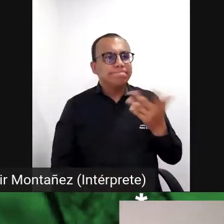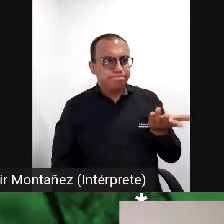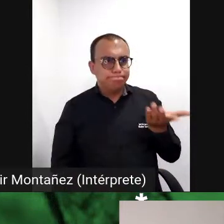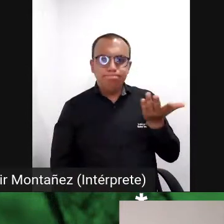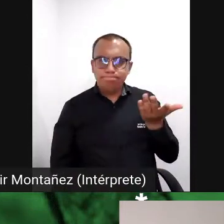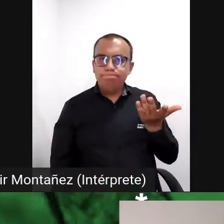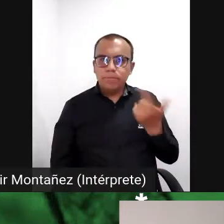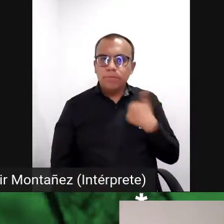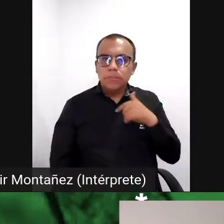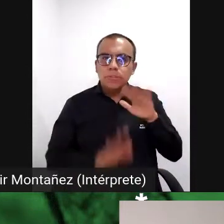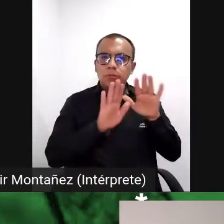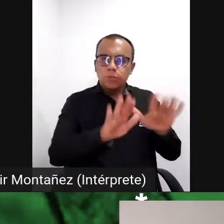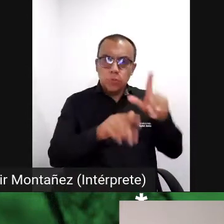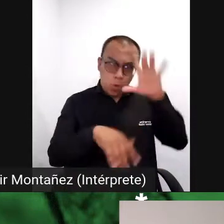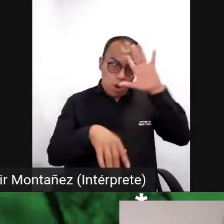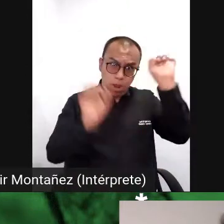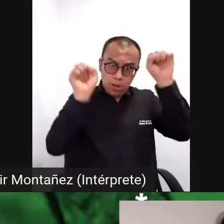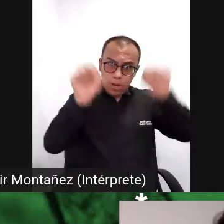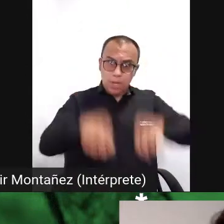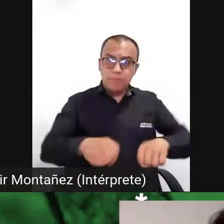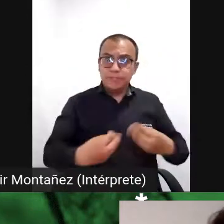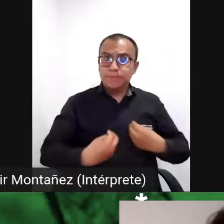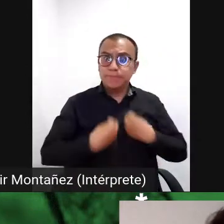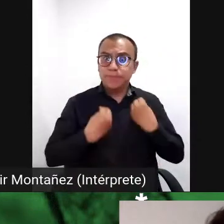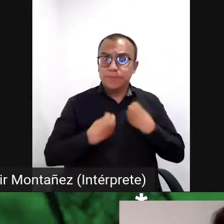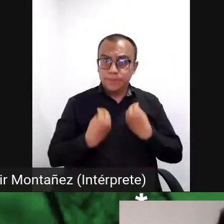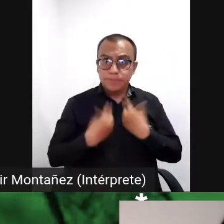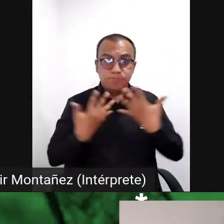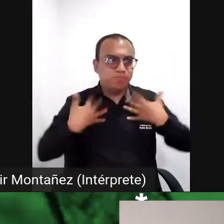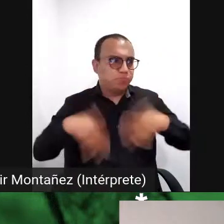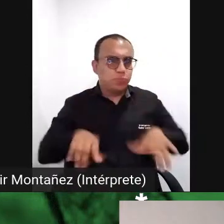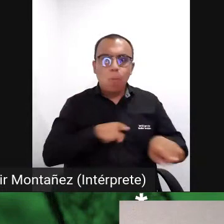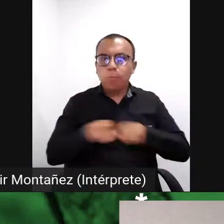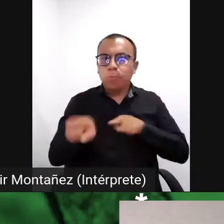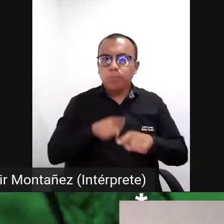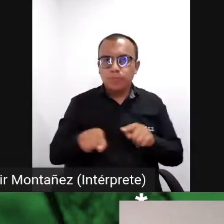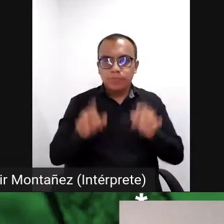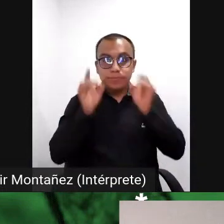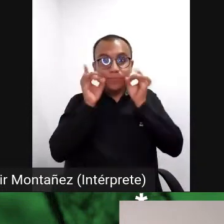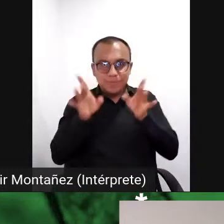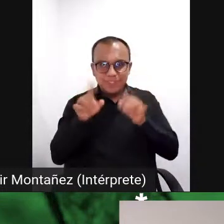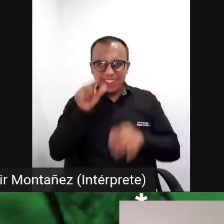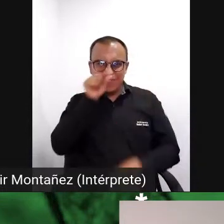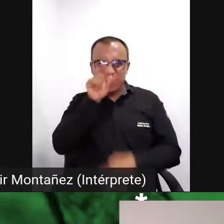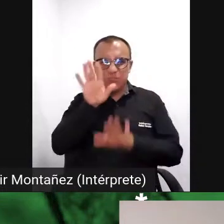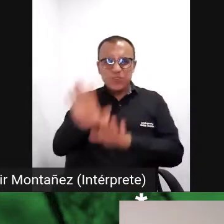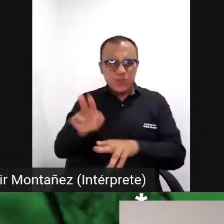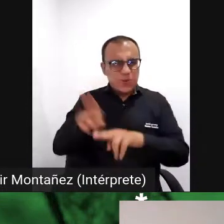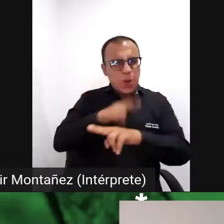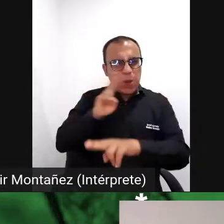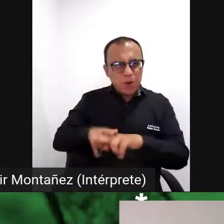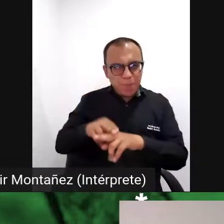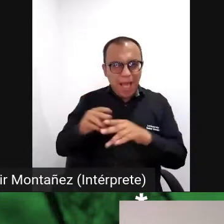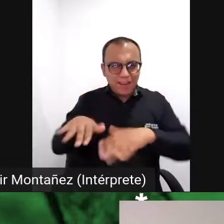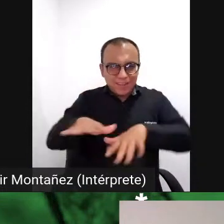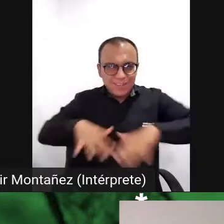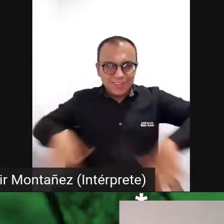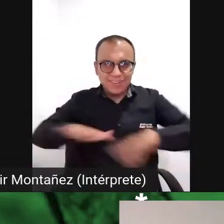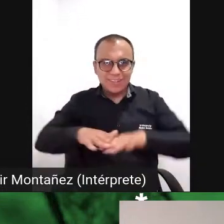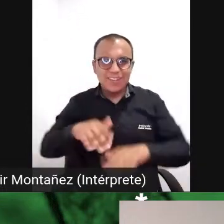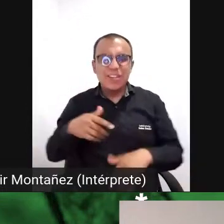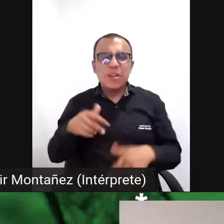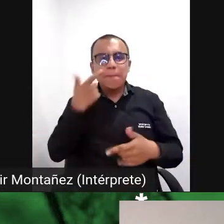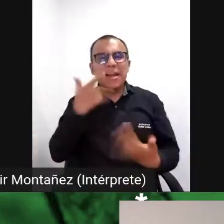es una especie que es capaz de vivir casi que de cualquier cosa, no tan horrible como las palomas, que son como unos ratones con alas